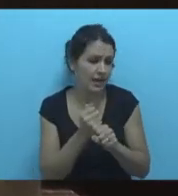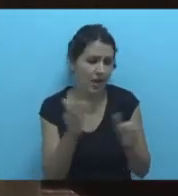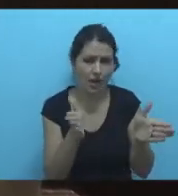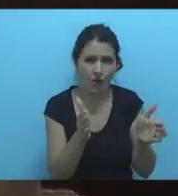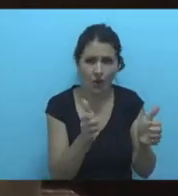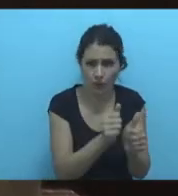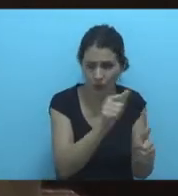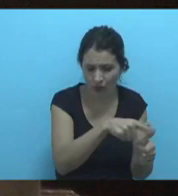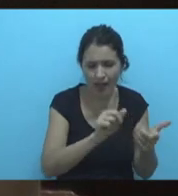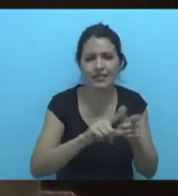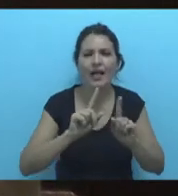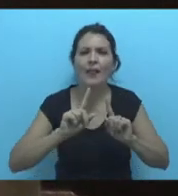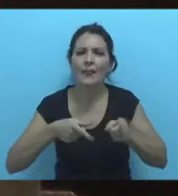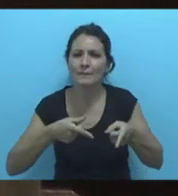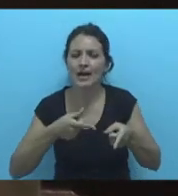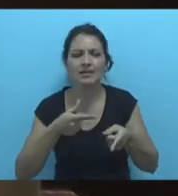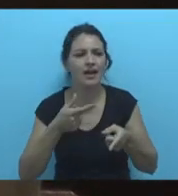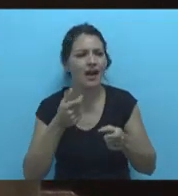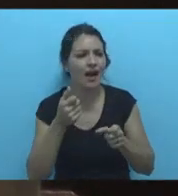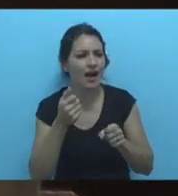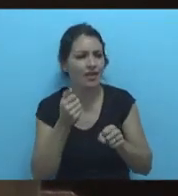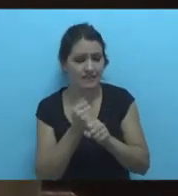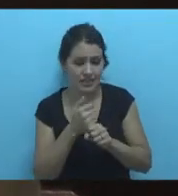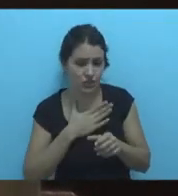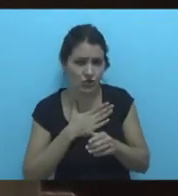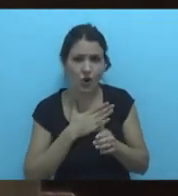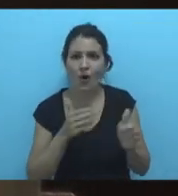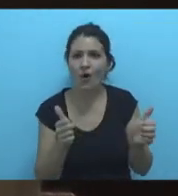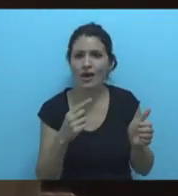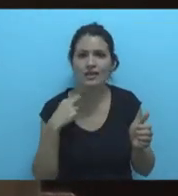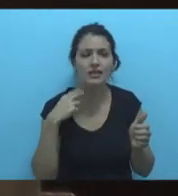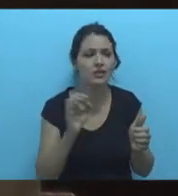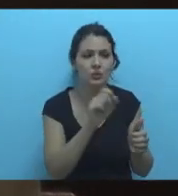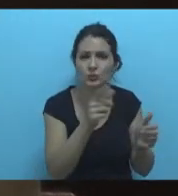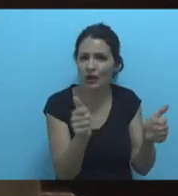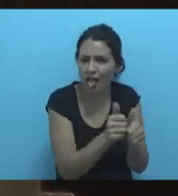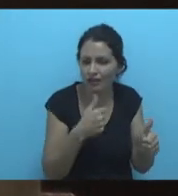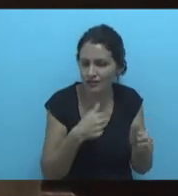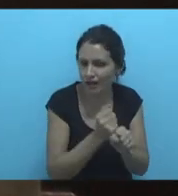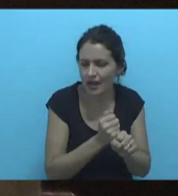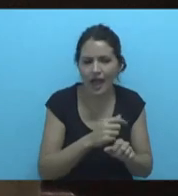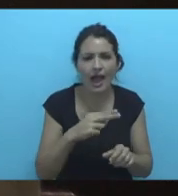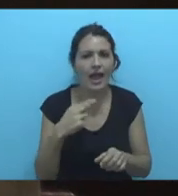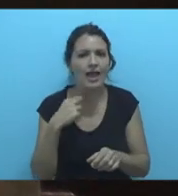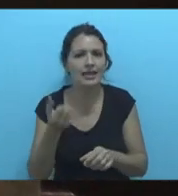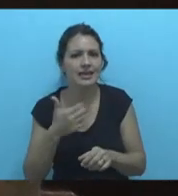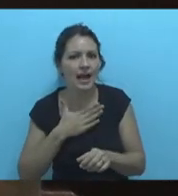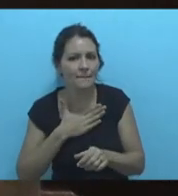sus hijos, de sus dos hijos, y mi hija amiga de su nieta. O sea que me ha unido siempre una relación